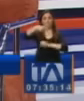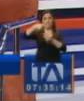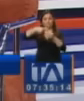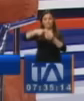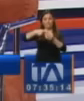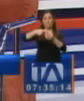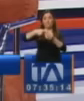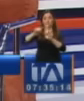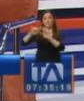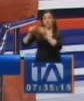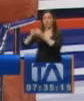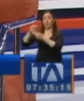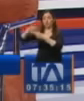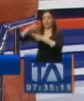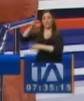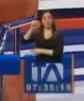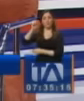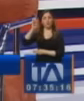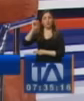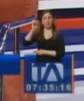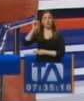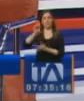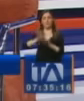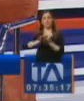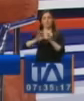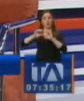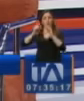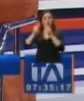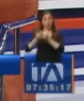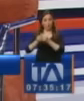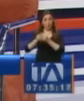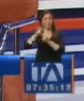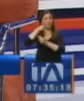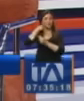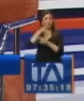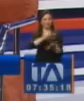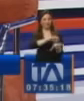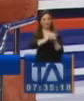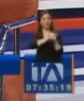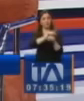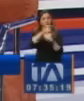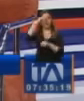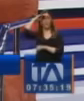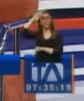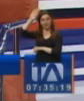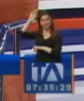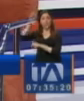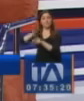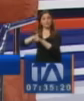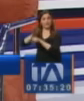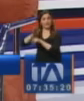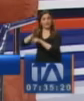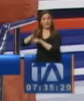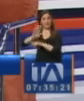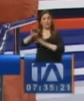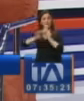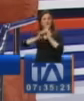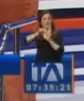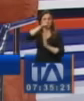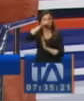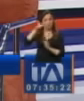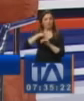operativo denominado Soberanía 4 realizado en 5 provincias del país donde se decomisó vehículos